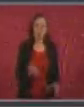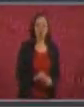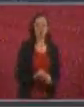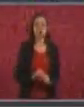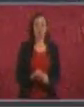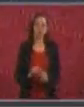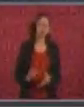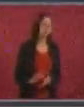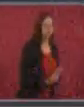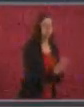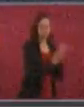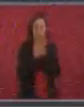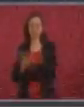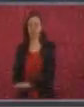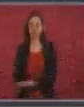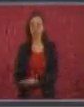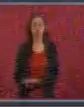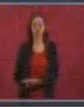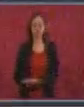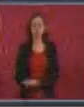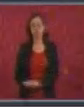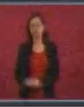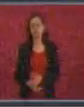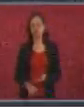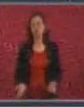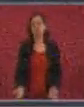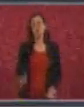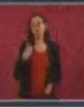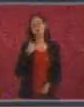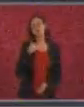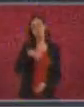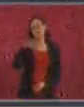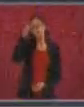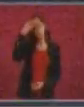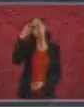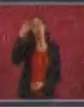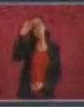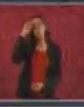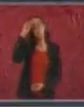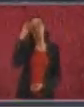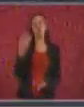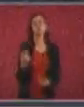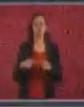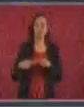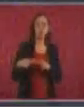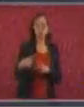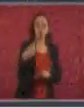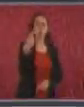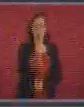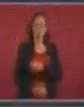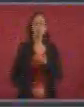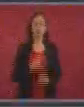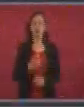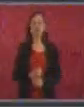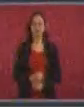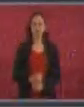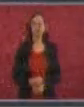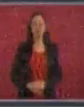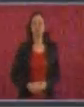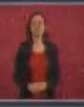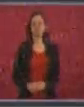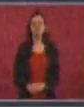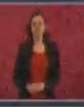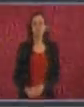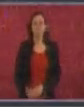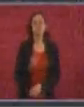acciones de este gobierno son para prolongarse en el poder. Hay quienes dicen que en algún momento